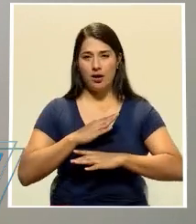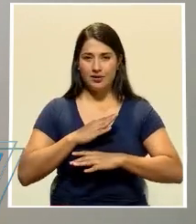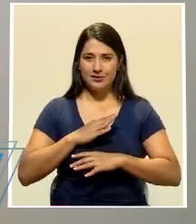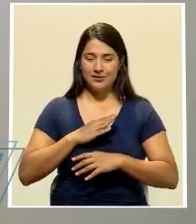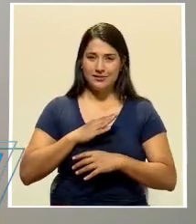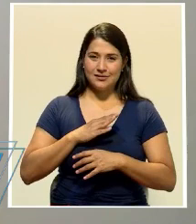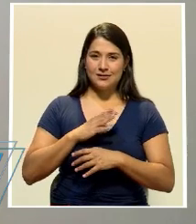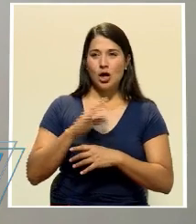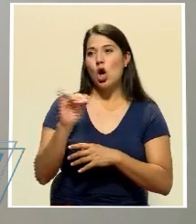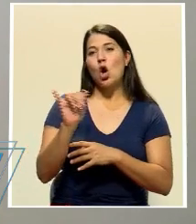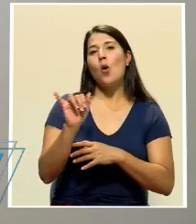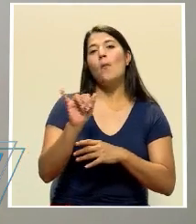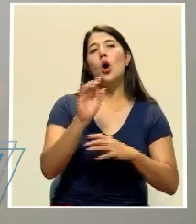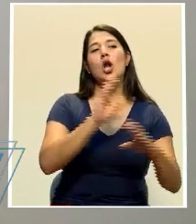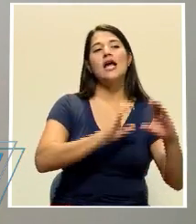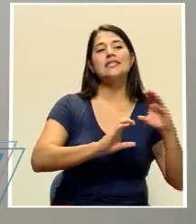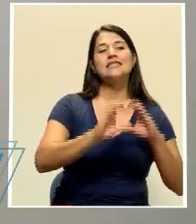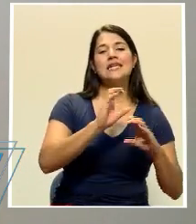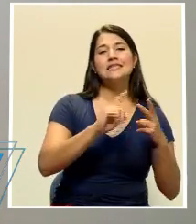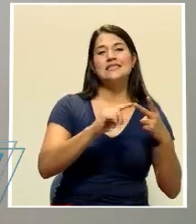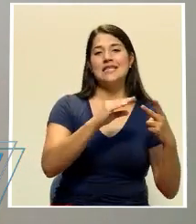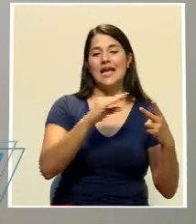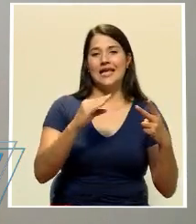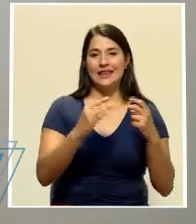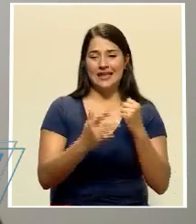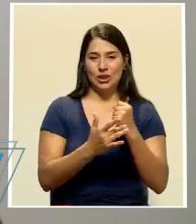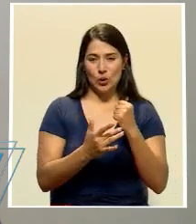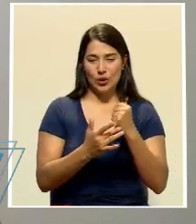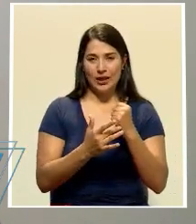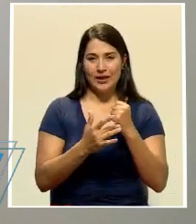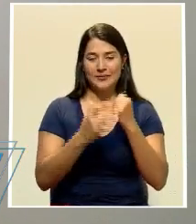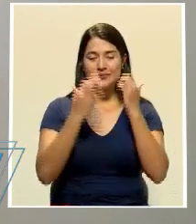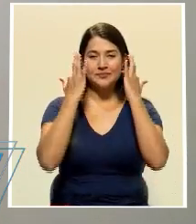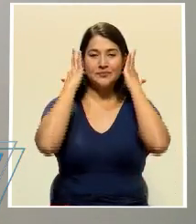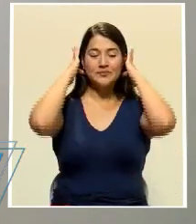como el devenir de la ciencia y la tecnología nos sorprende